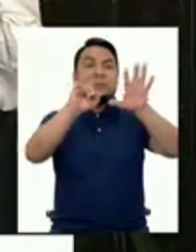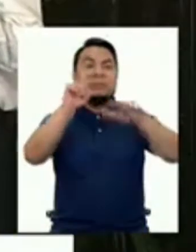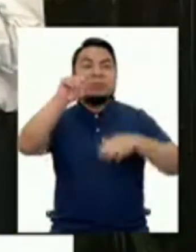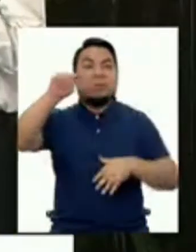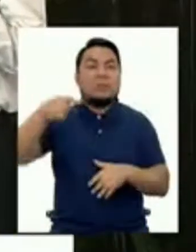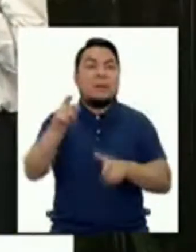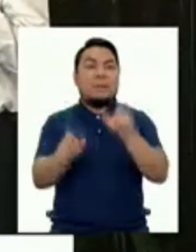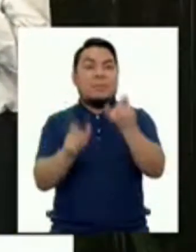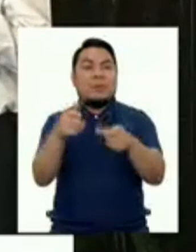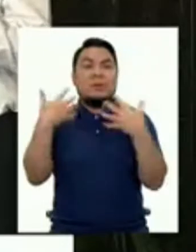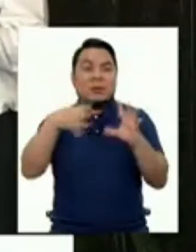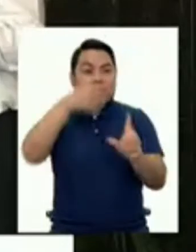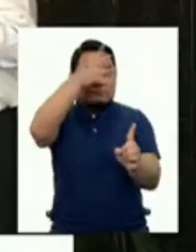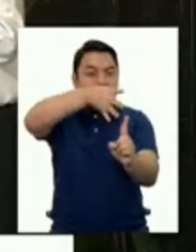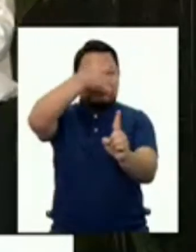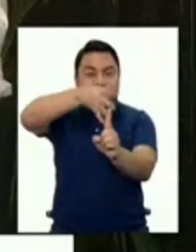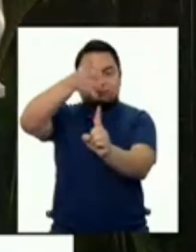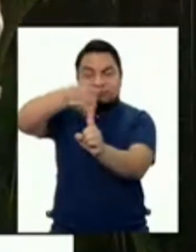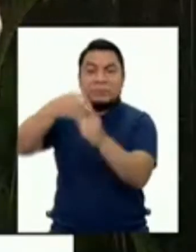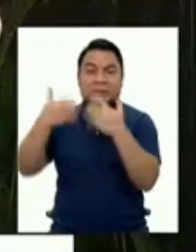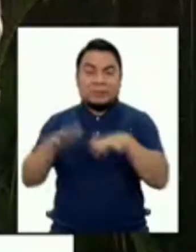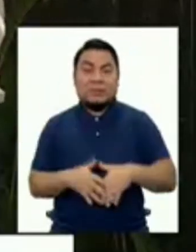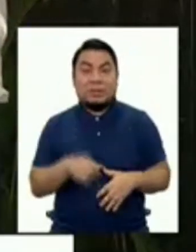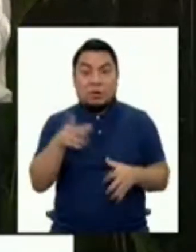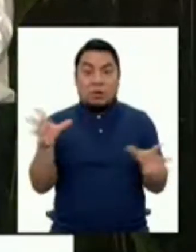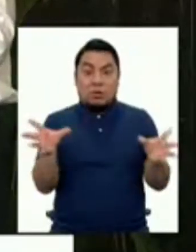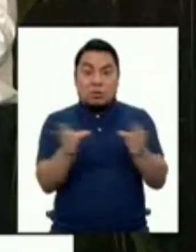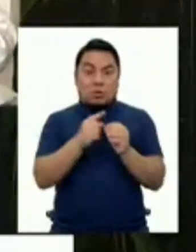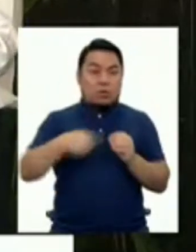1.661.000 personas que han sido muestreadas. Del total,